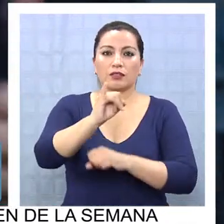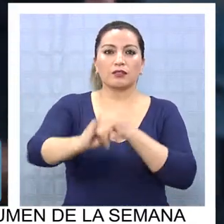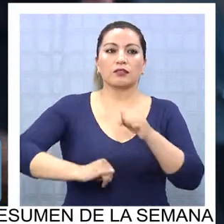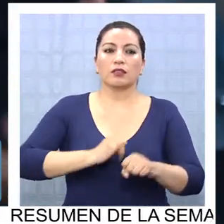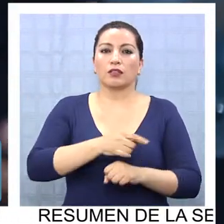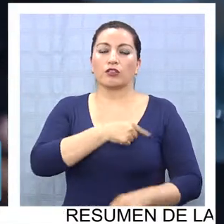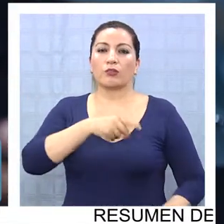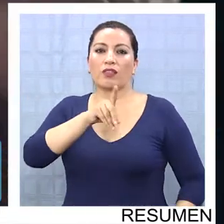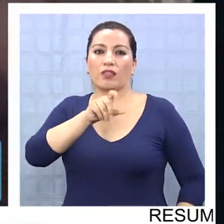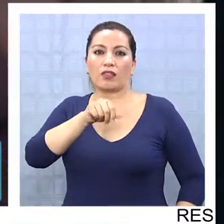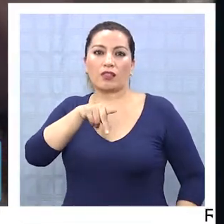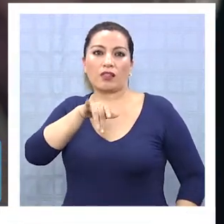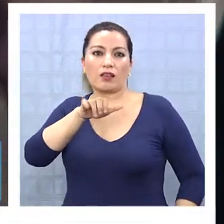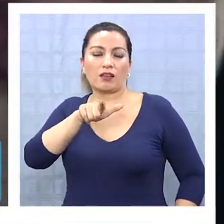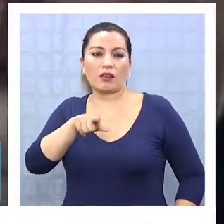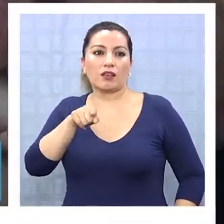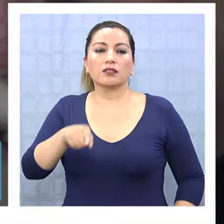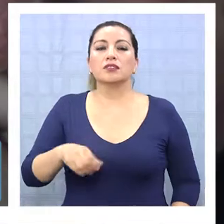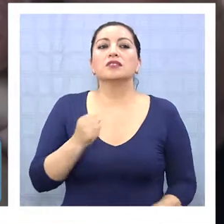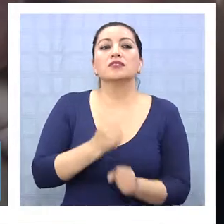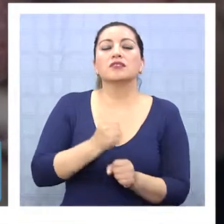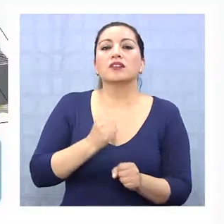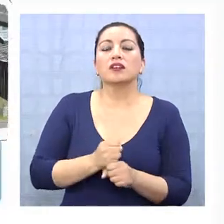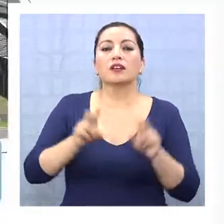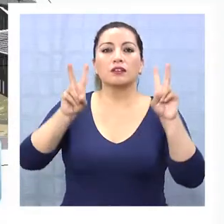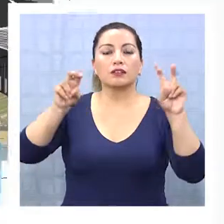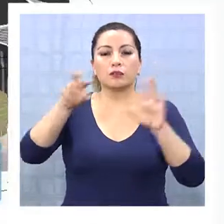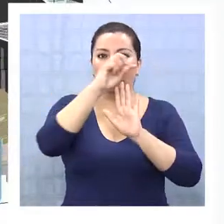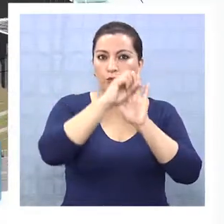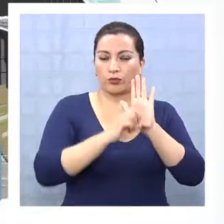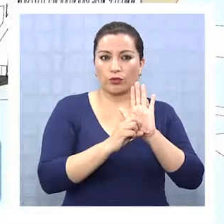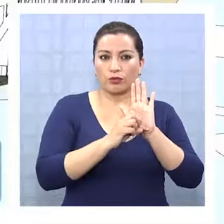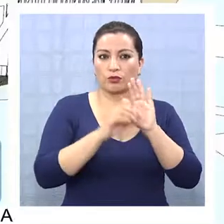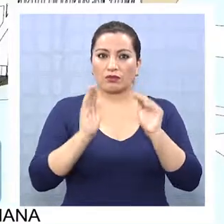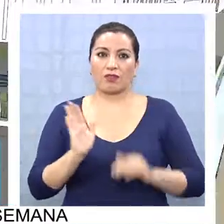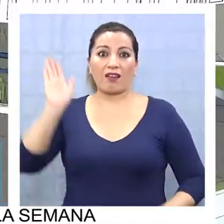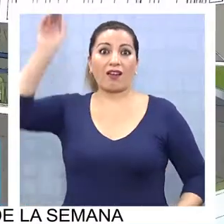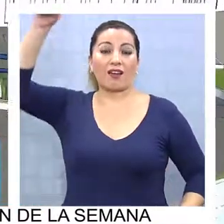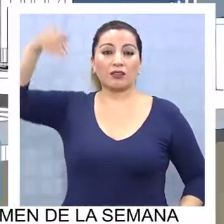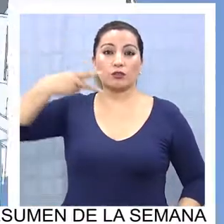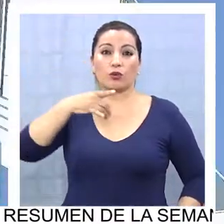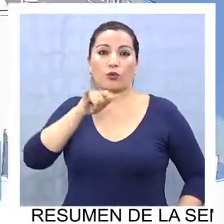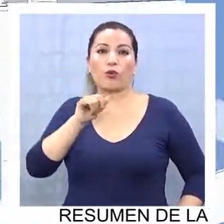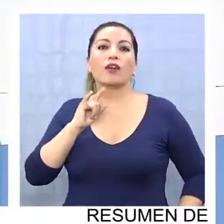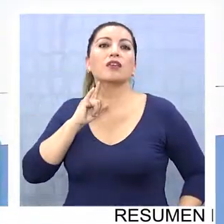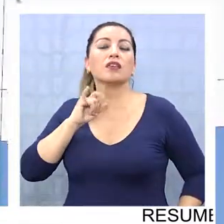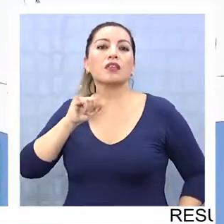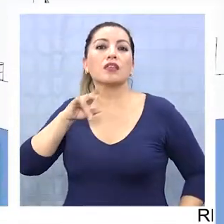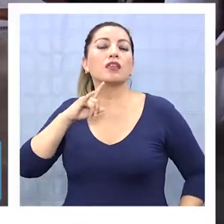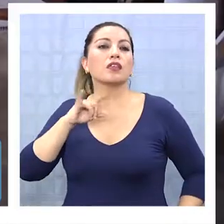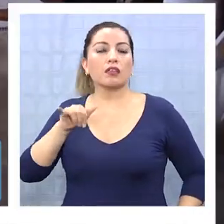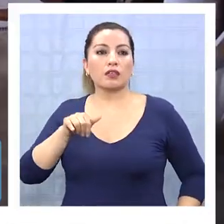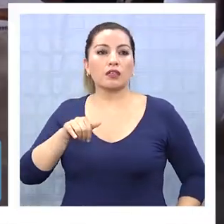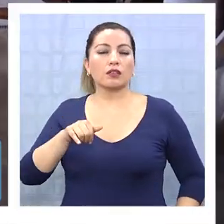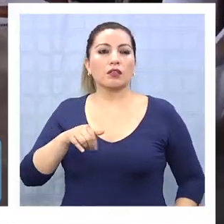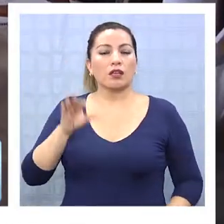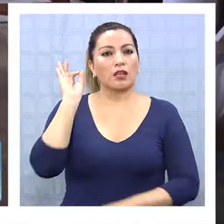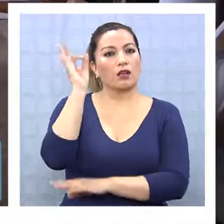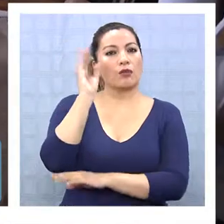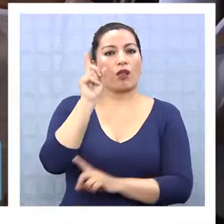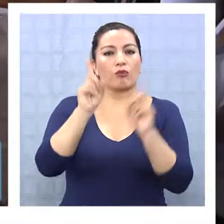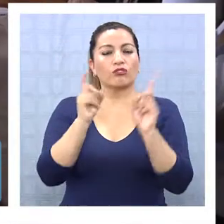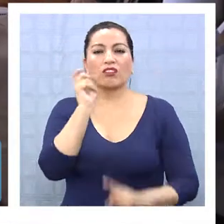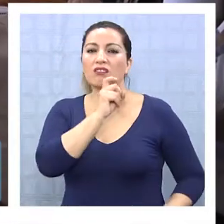Daniel Libeskin, con la finalidad de trabajar en torno a un proyecto en el sector alto de Huayquique. Desde el consejo